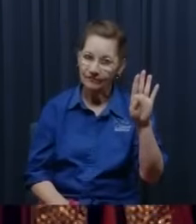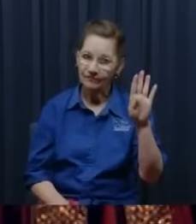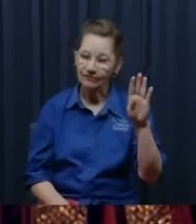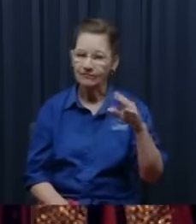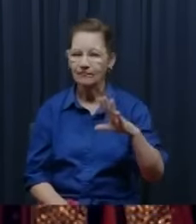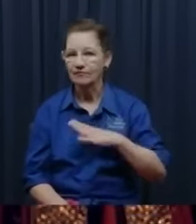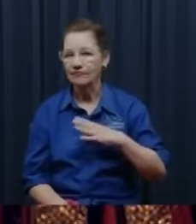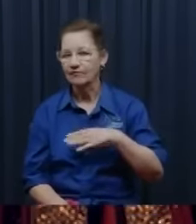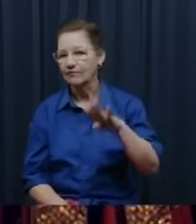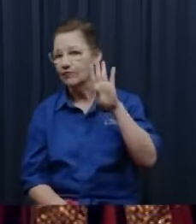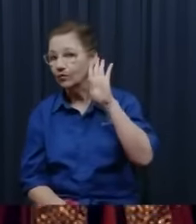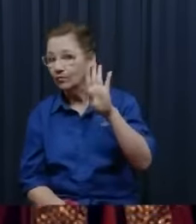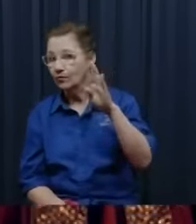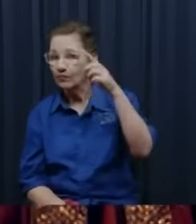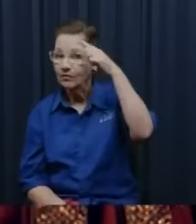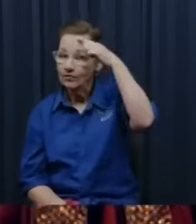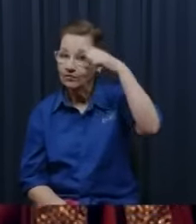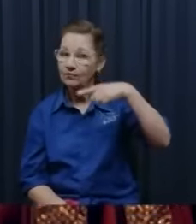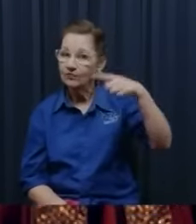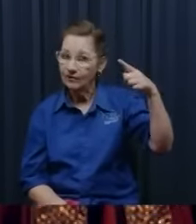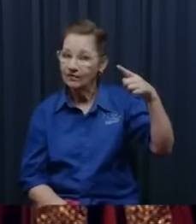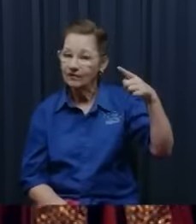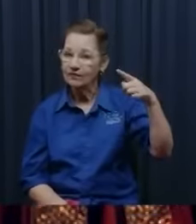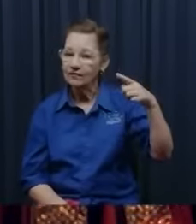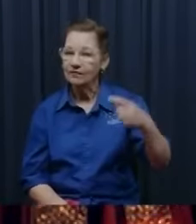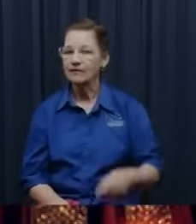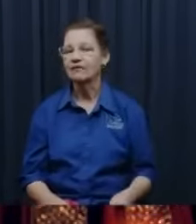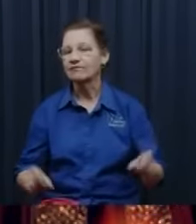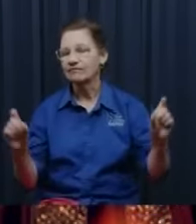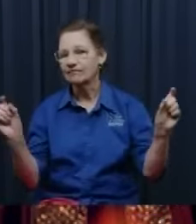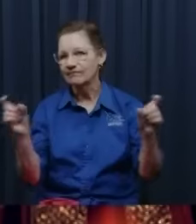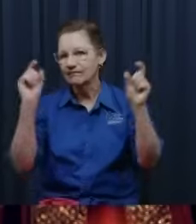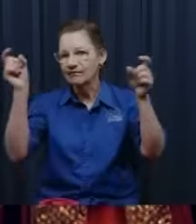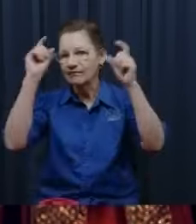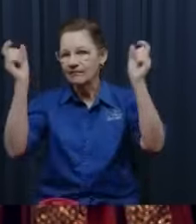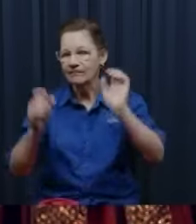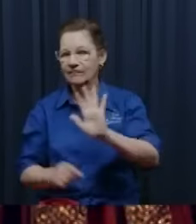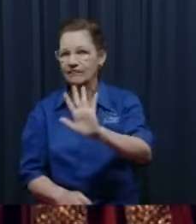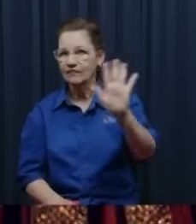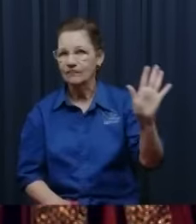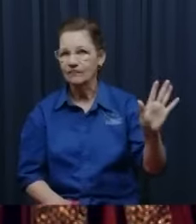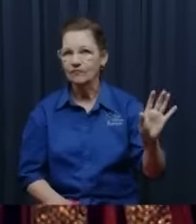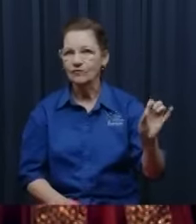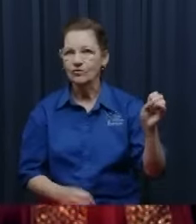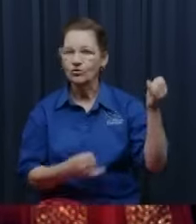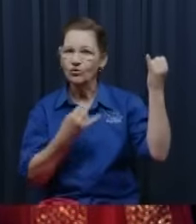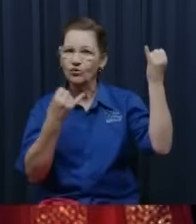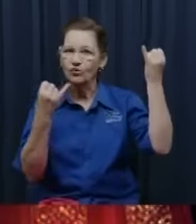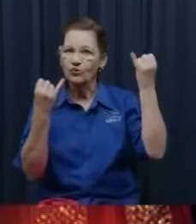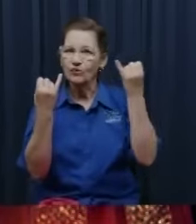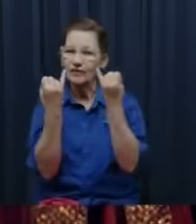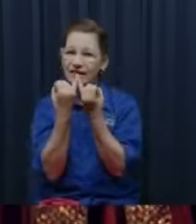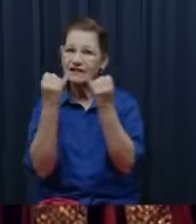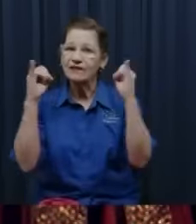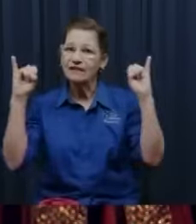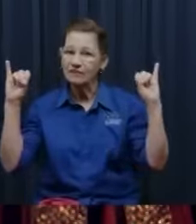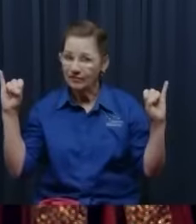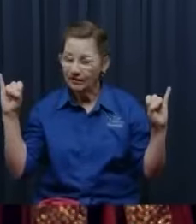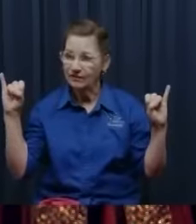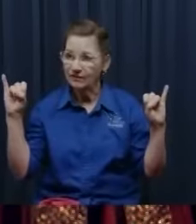días que ellos celebren su independencia verdad el 14 de mayo de a